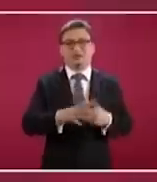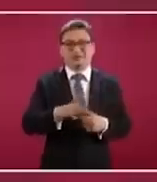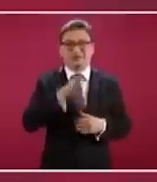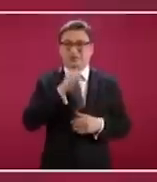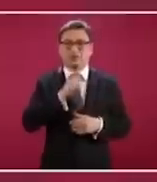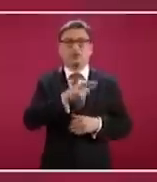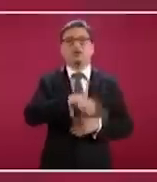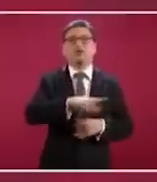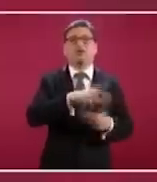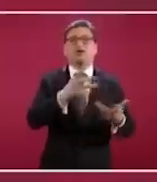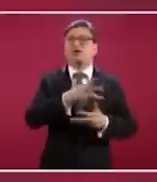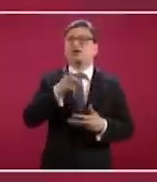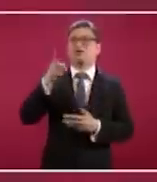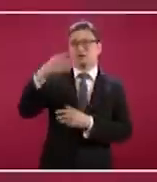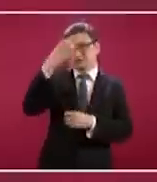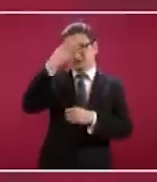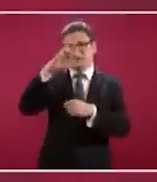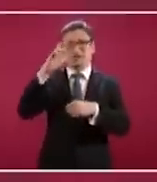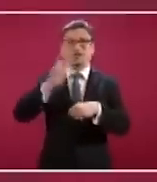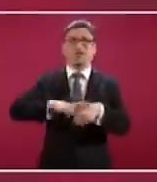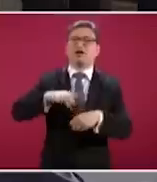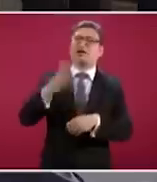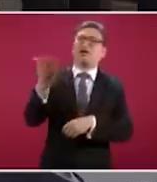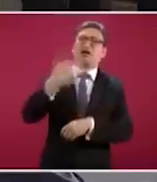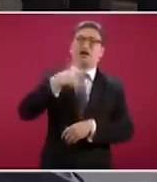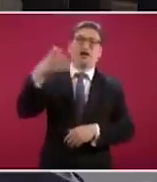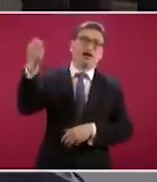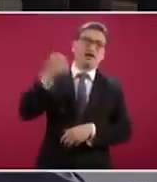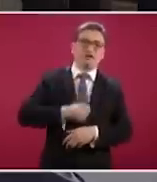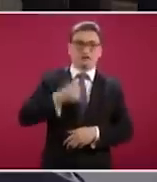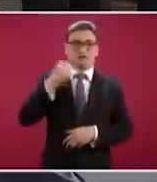fueron al extranjero y trajeron a un príncipe